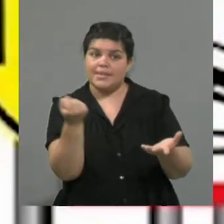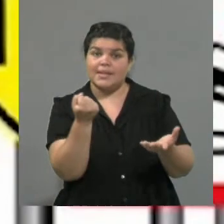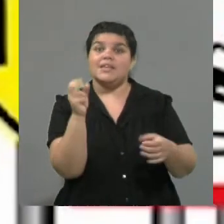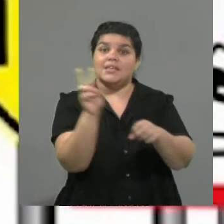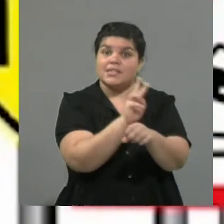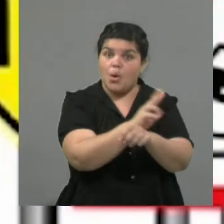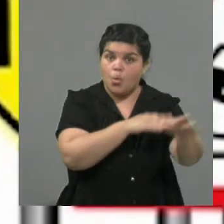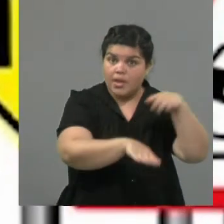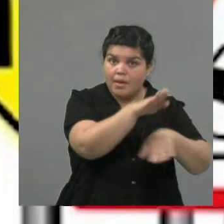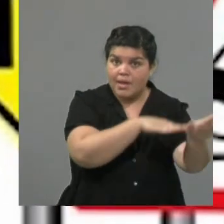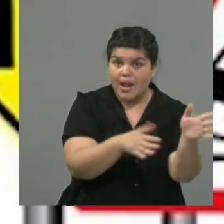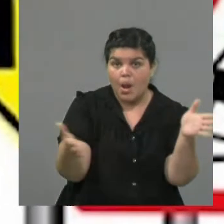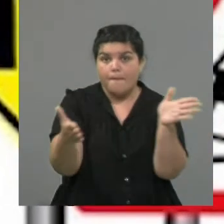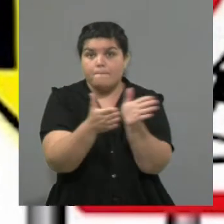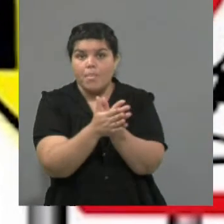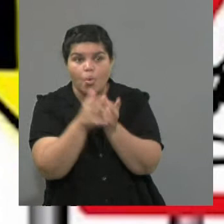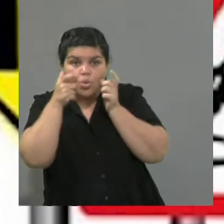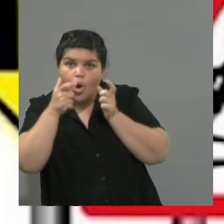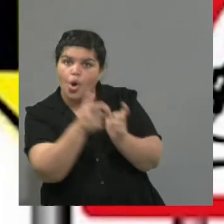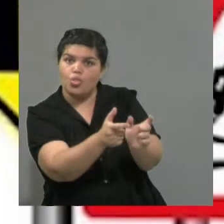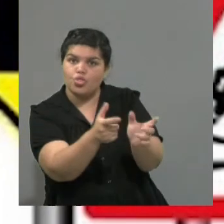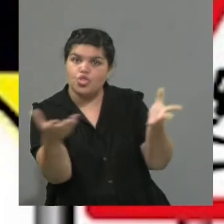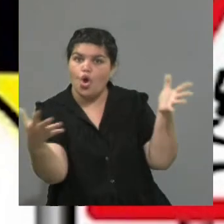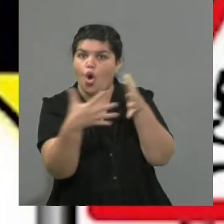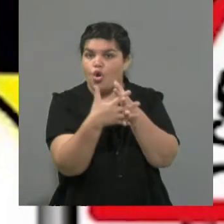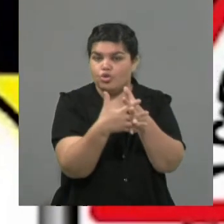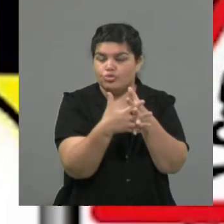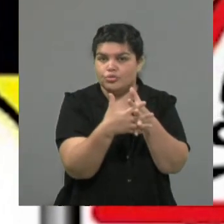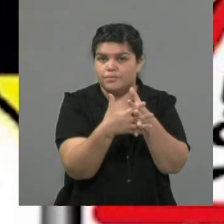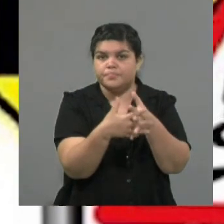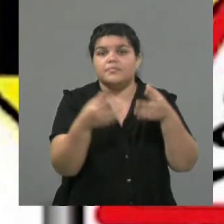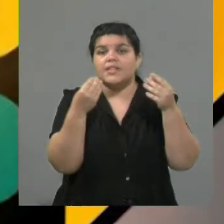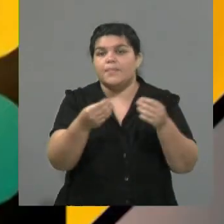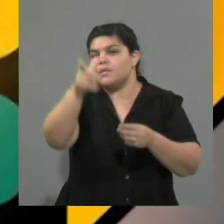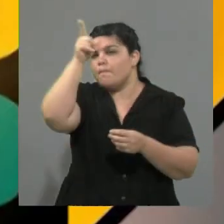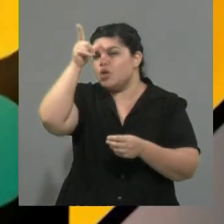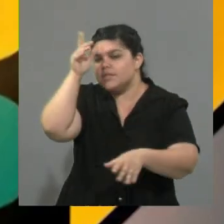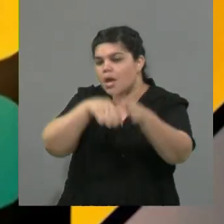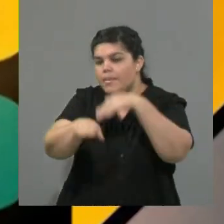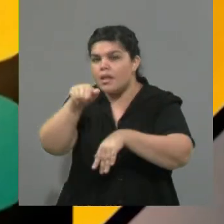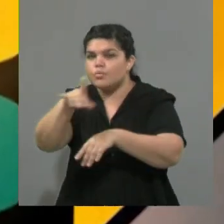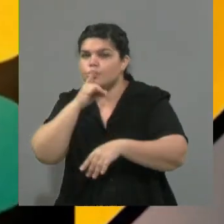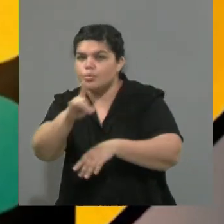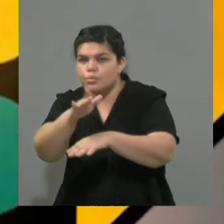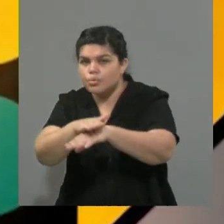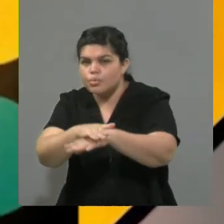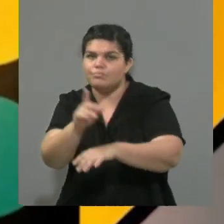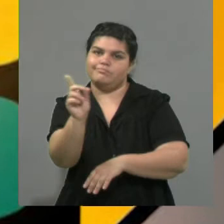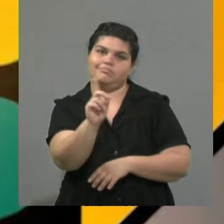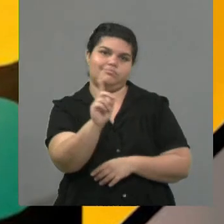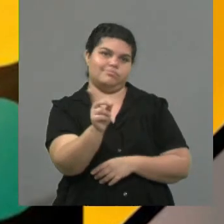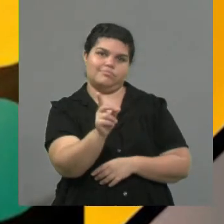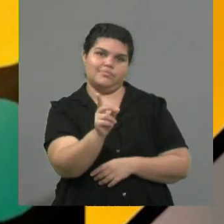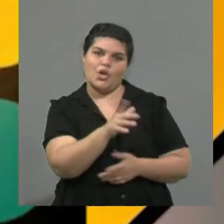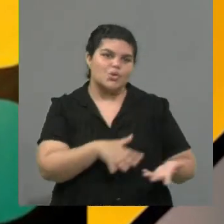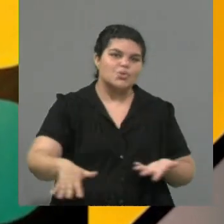bien, el problema es que no es solo la policía vial la que puede resolver esto, es la comunidad en su conjunto,